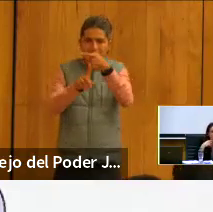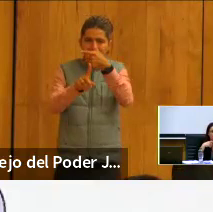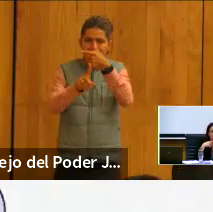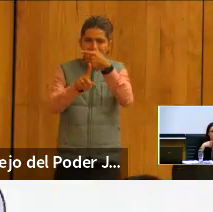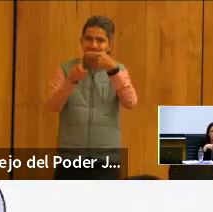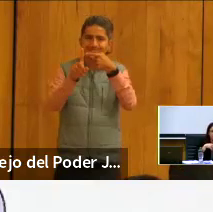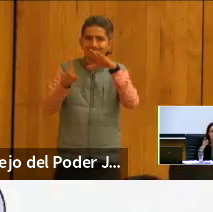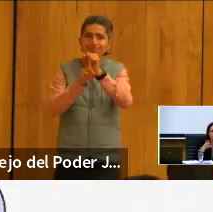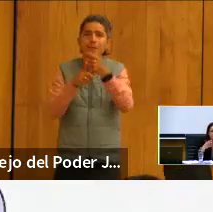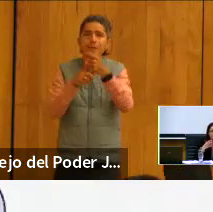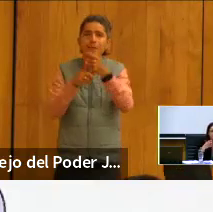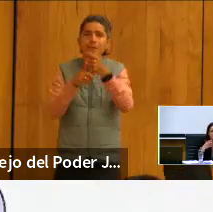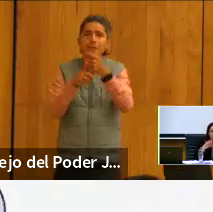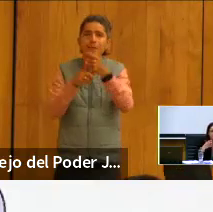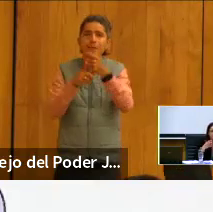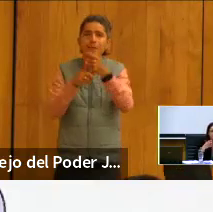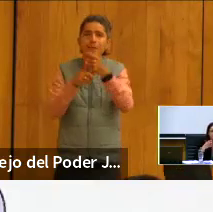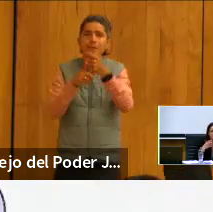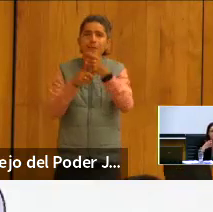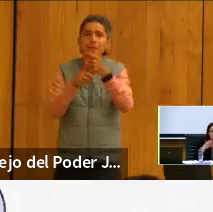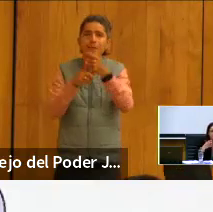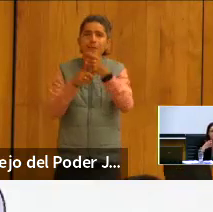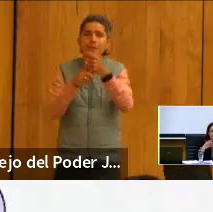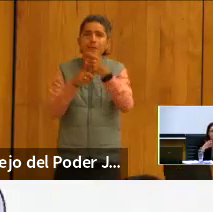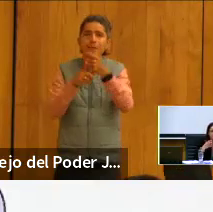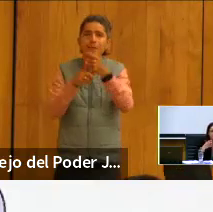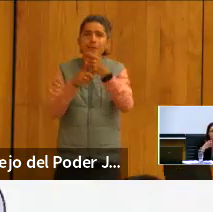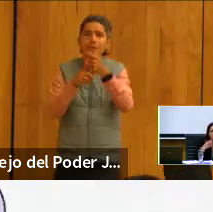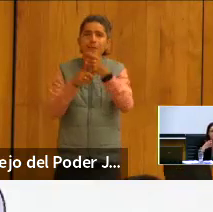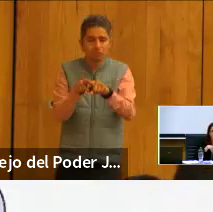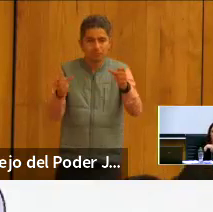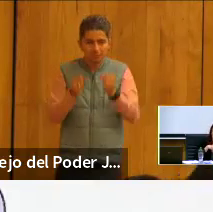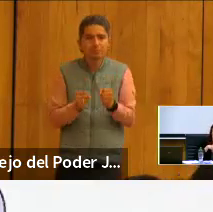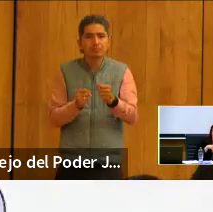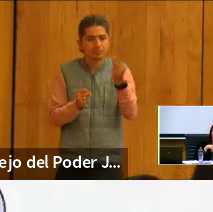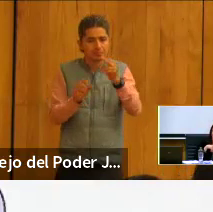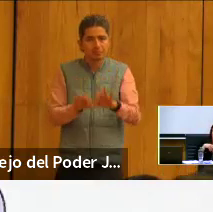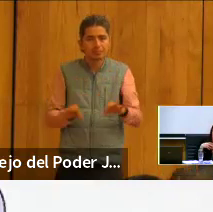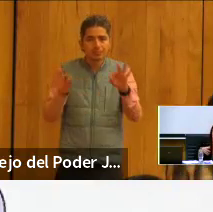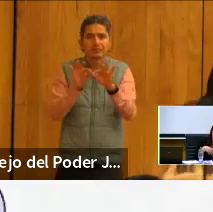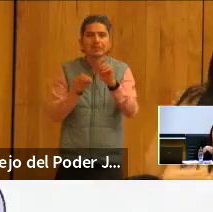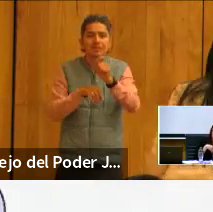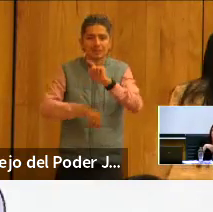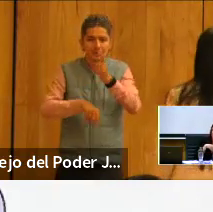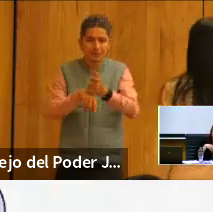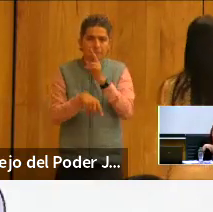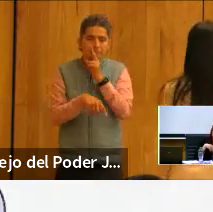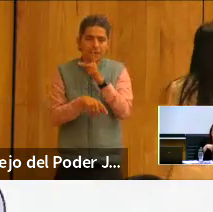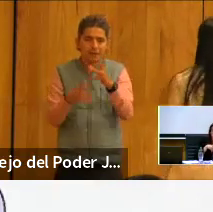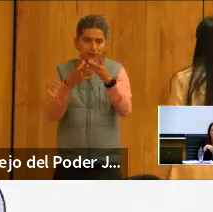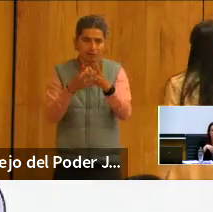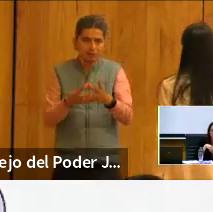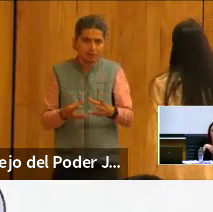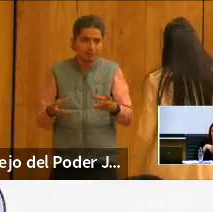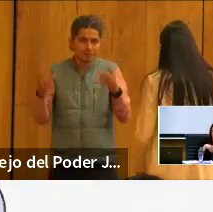Siempre les digo a las partes, ustedes dos están aquí sentadas por lo mismo y vamos a tratar de encontrar la mejor solución